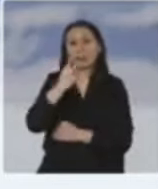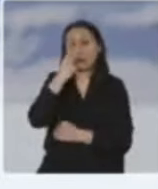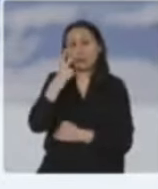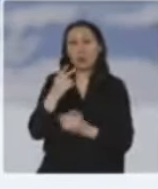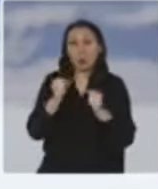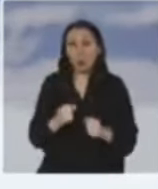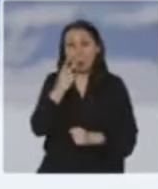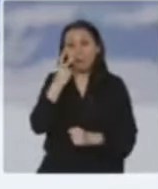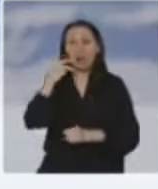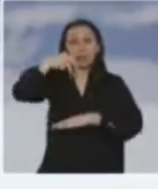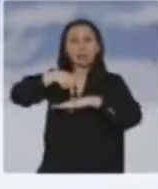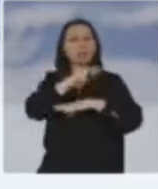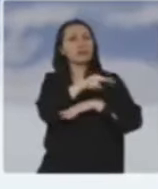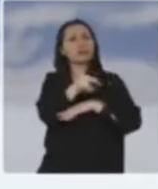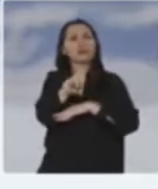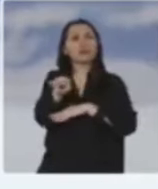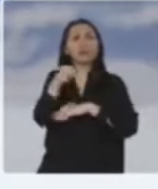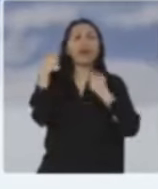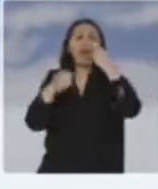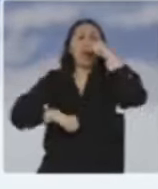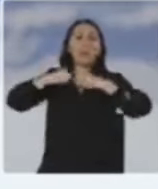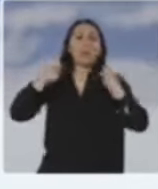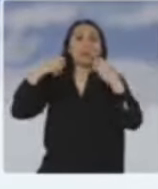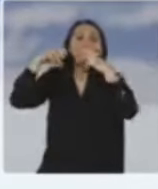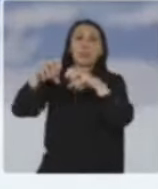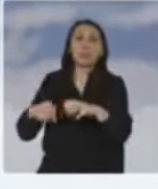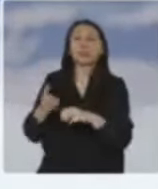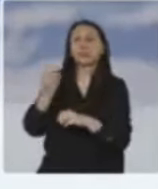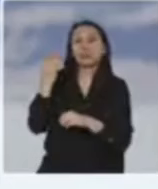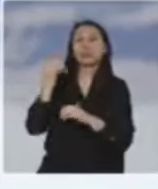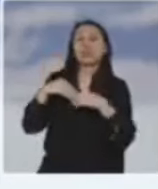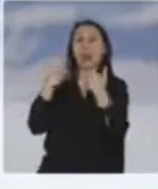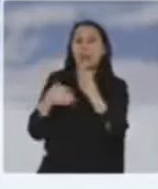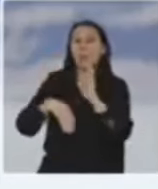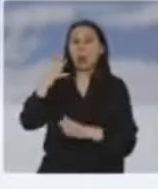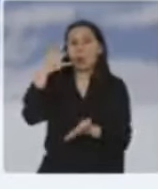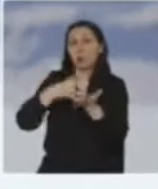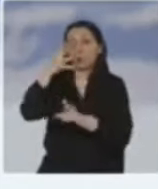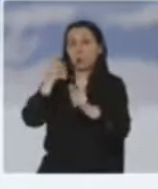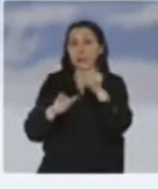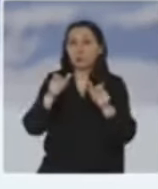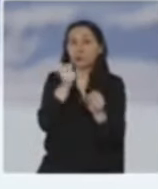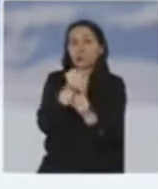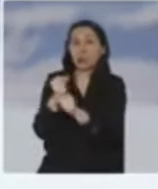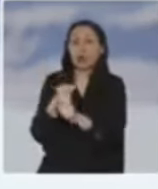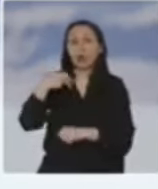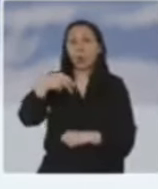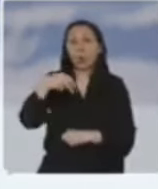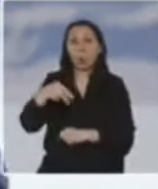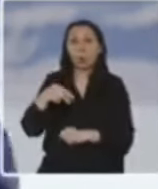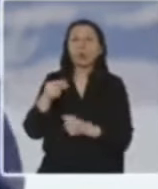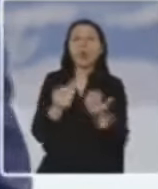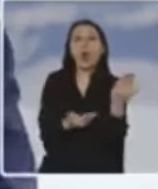desde este mirador es una licitación de una obra que en su momento p va a crear más de 4000 empleos y en junio vamos a